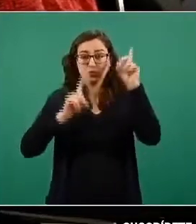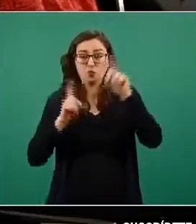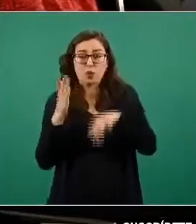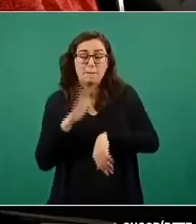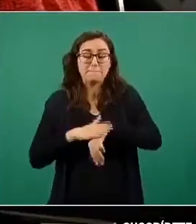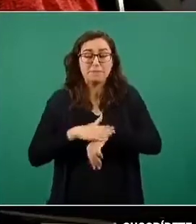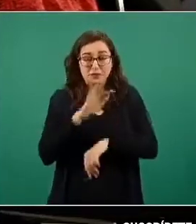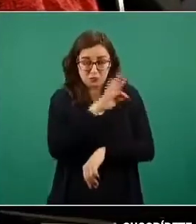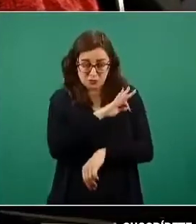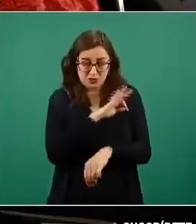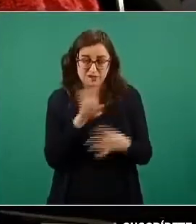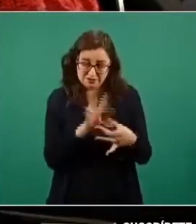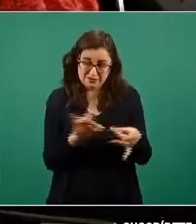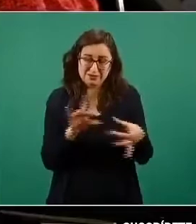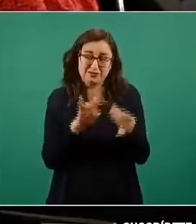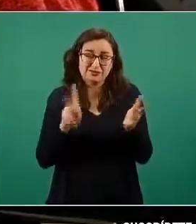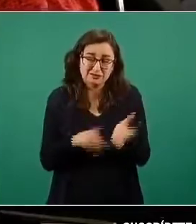Lomía,